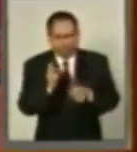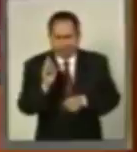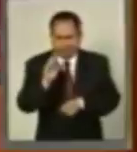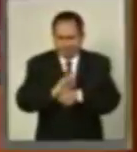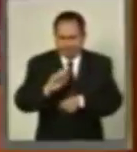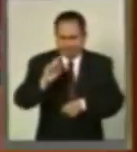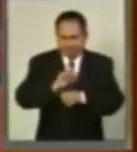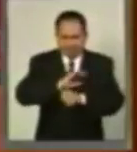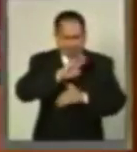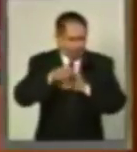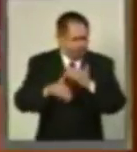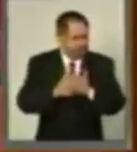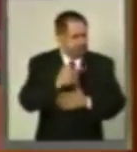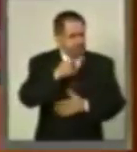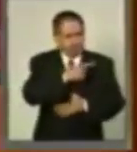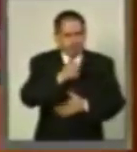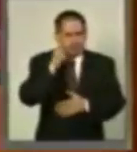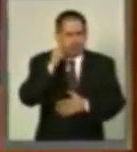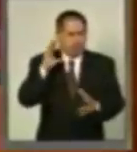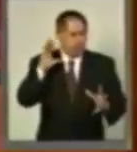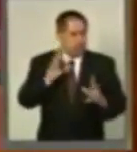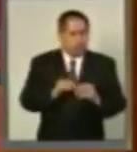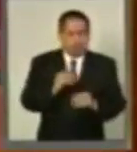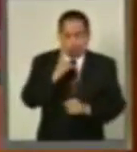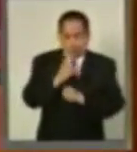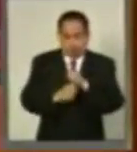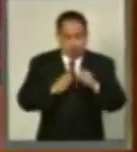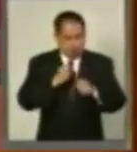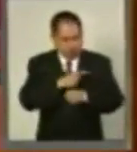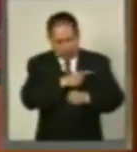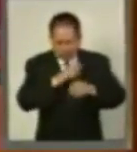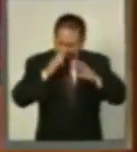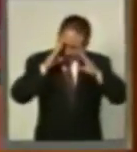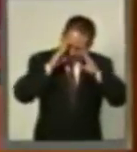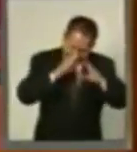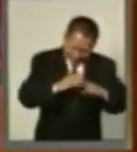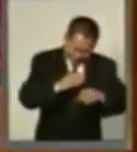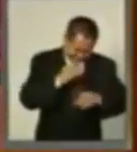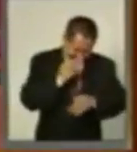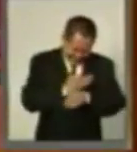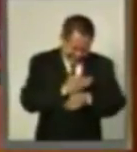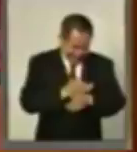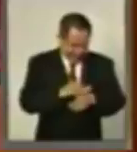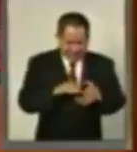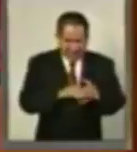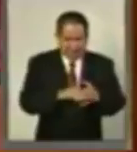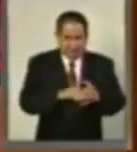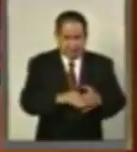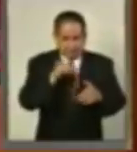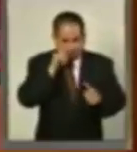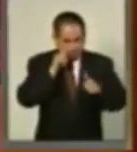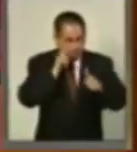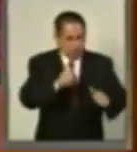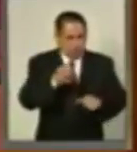las noches que durante más de estos 5 años le ha dedicado ininterrumpidamente al